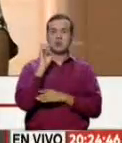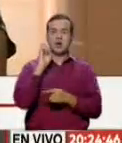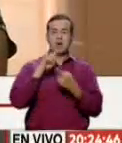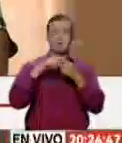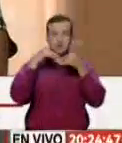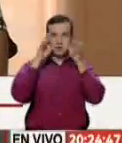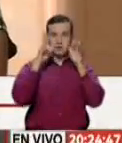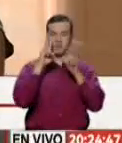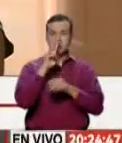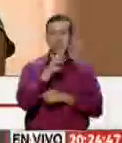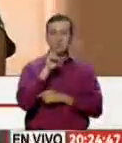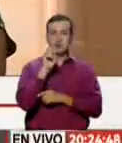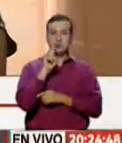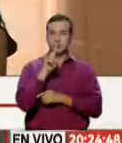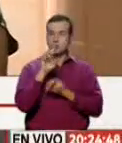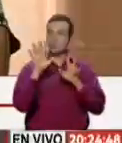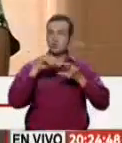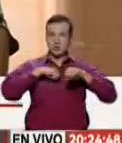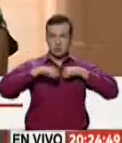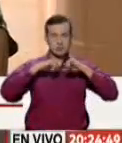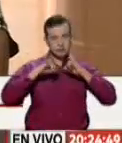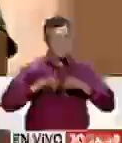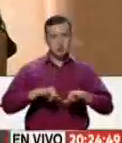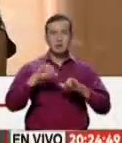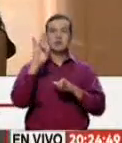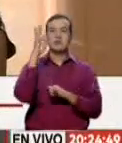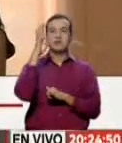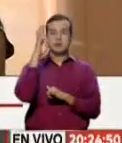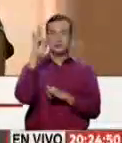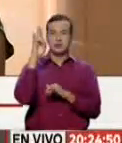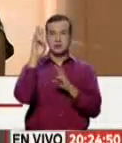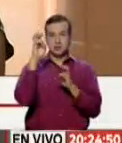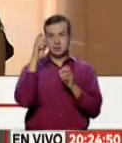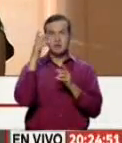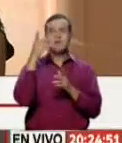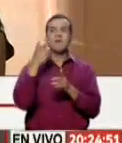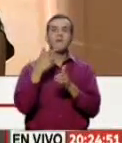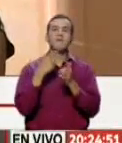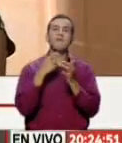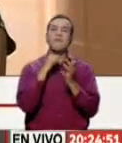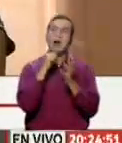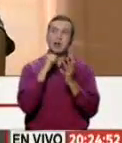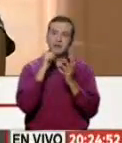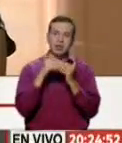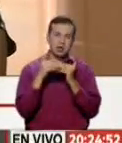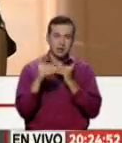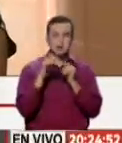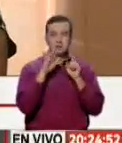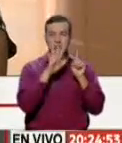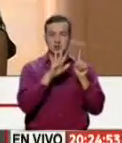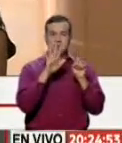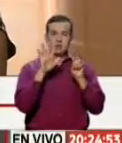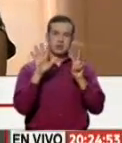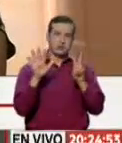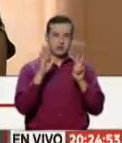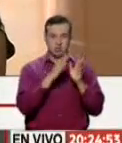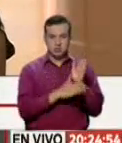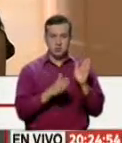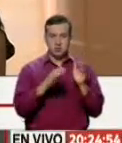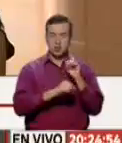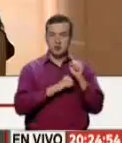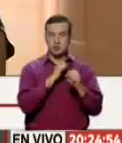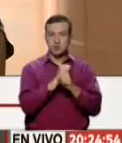se encuentran en trámite, 17 se encuentran pendientes, 66 durante el